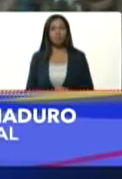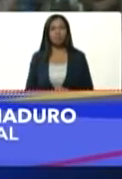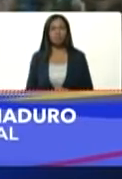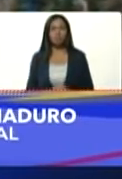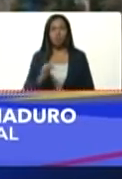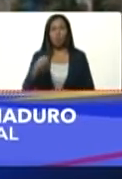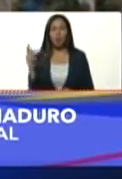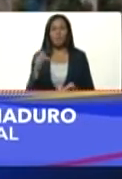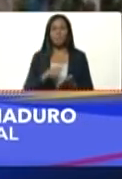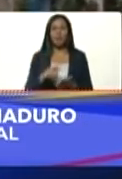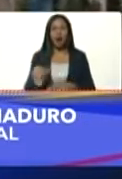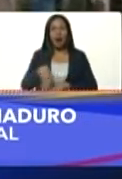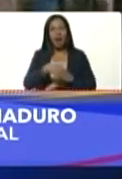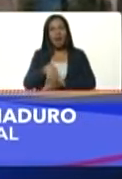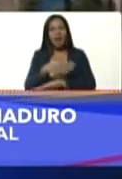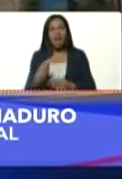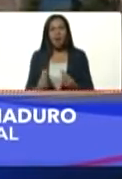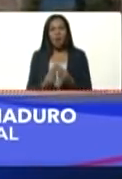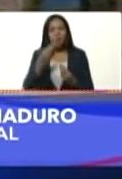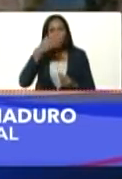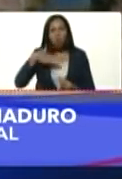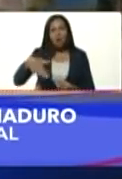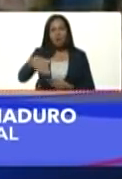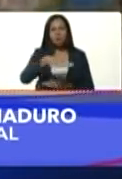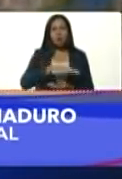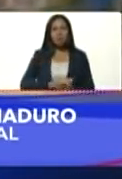ha estado en las calles junto al pueblo,